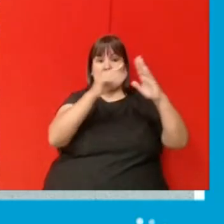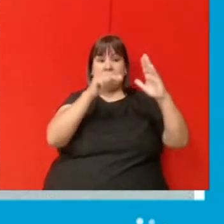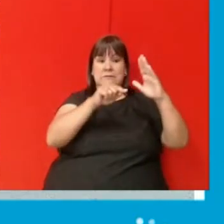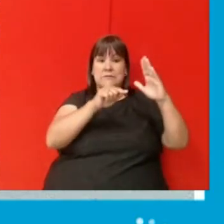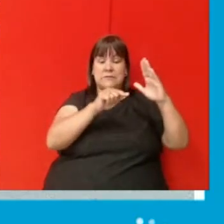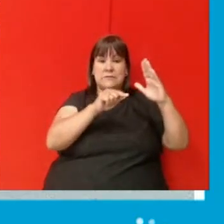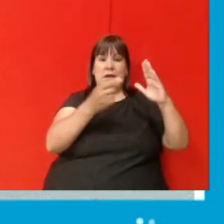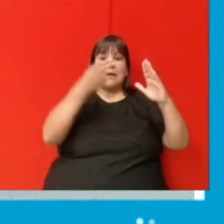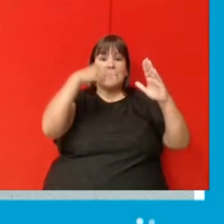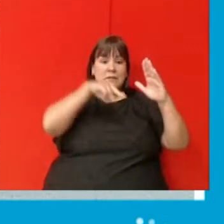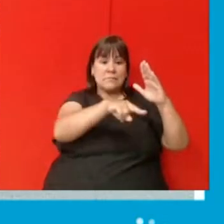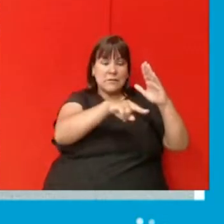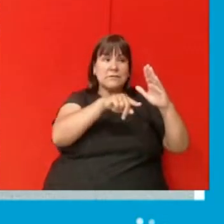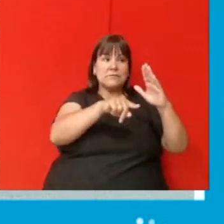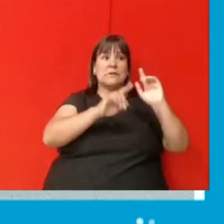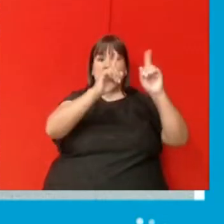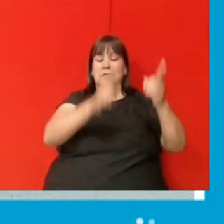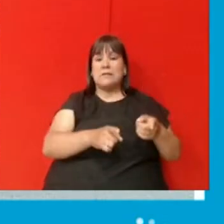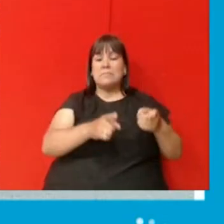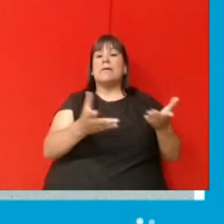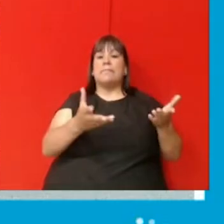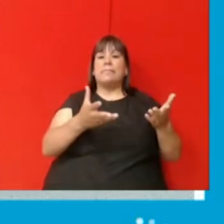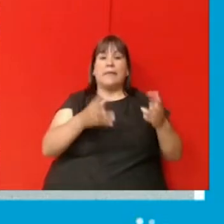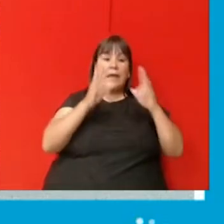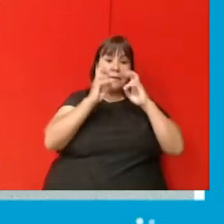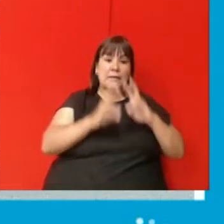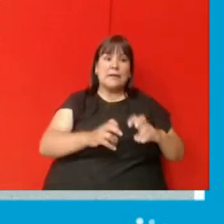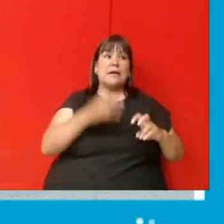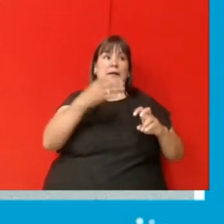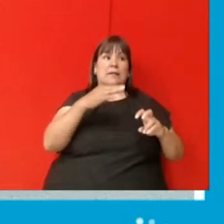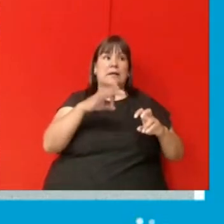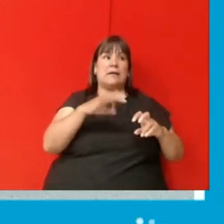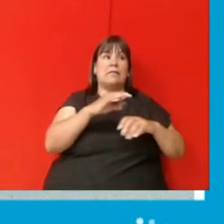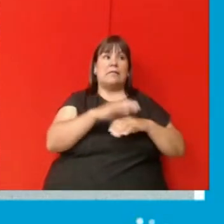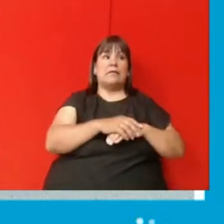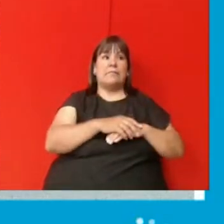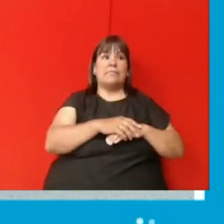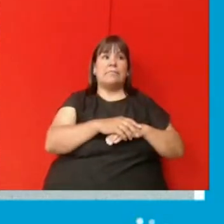Así que es una tarea pendiente seguramente a tenerla en cuenta.